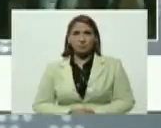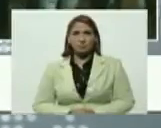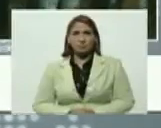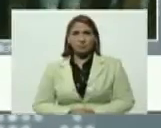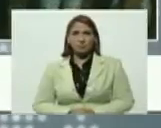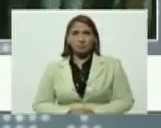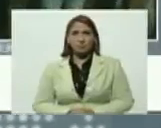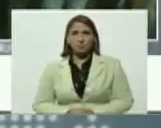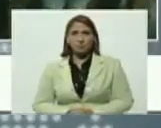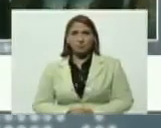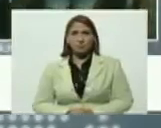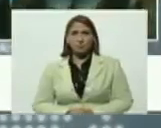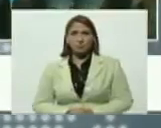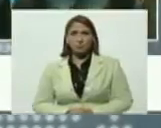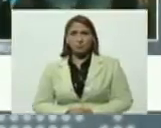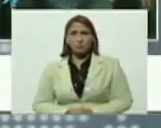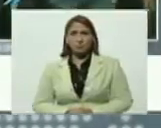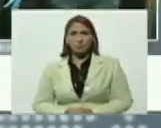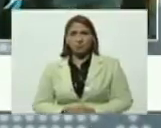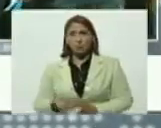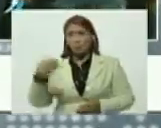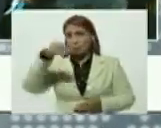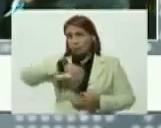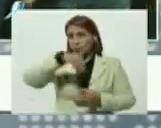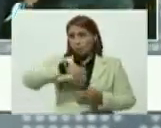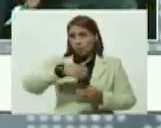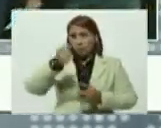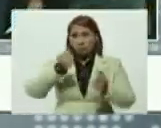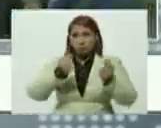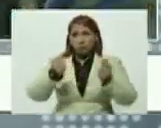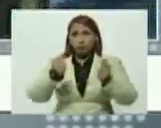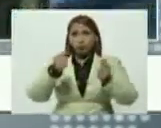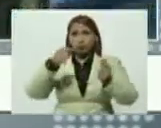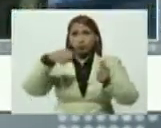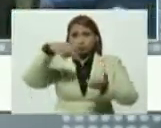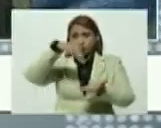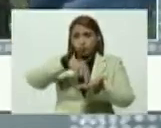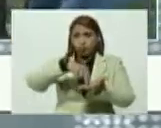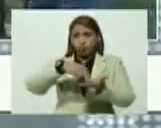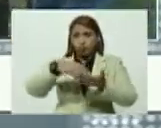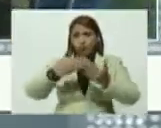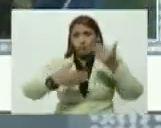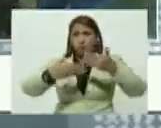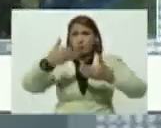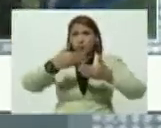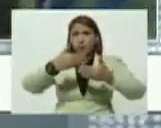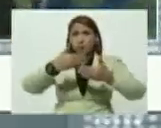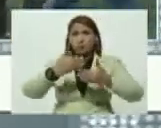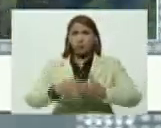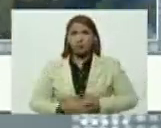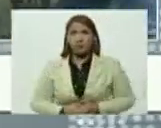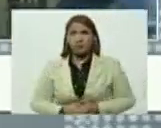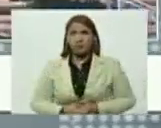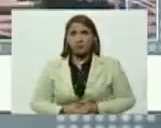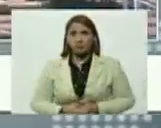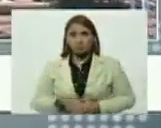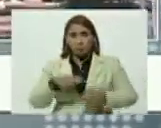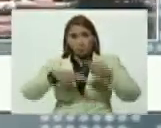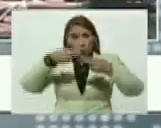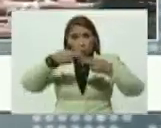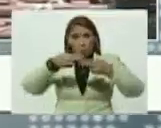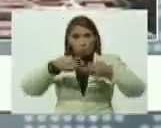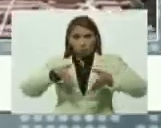Maneja la cabilla, pone la cabilla, le echa el cemento y construye